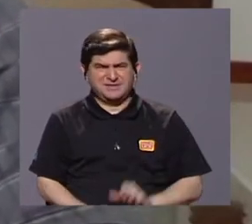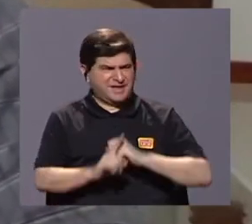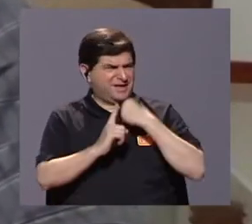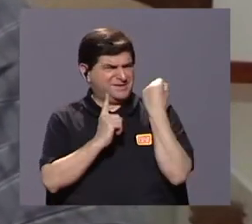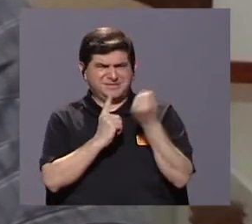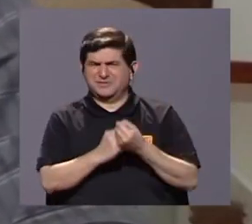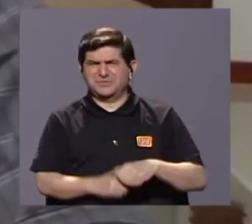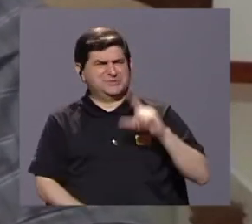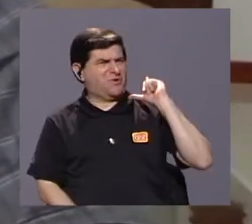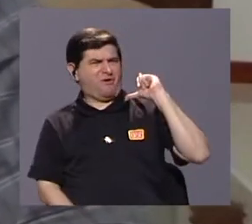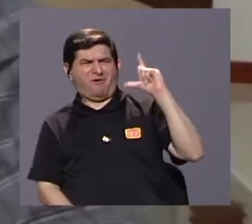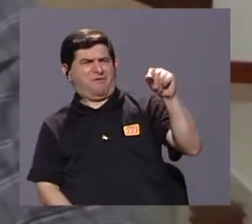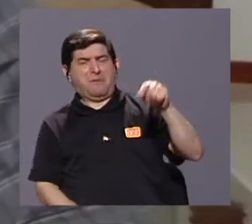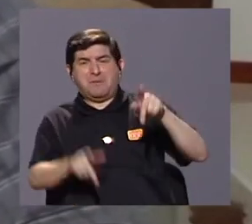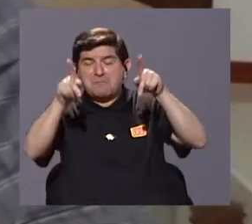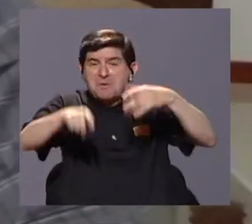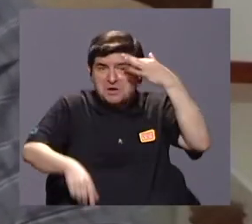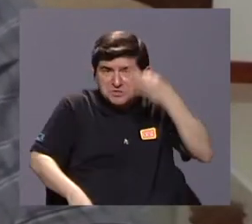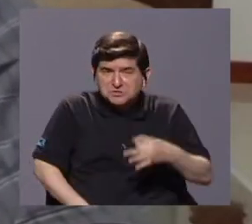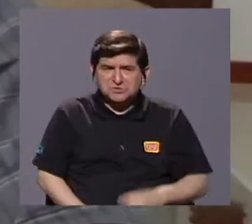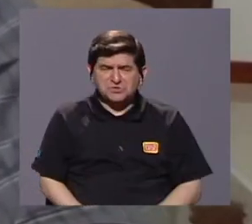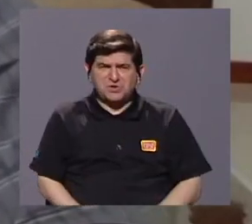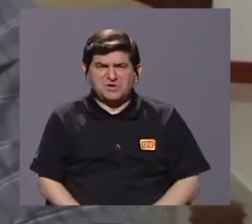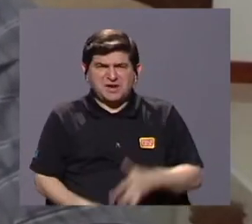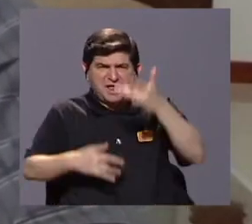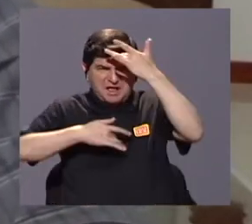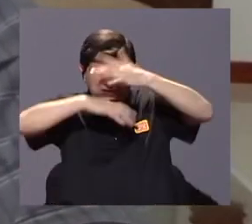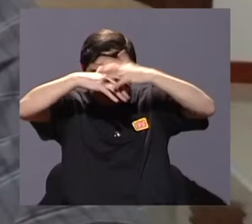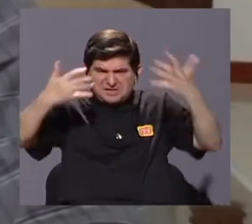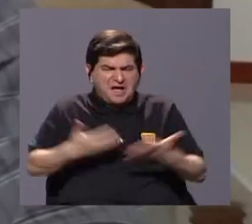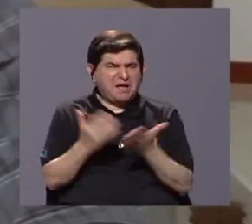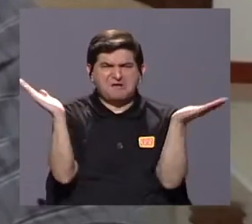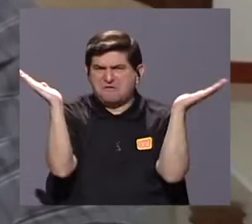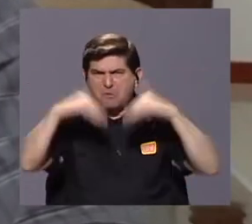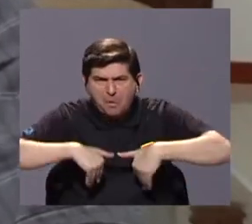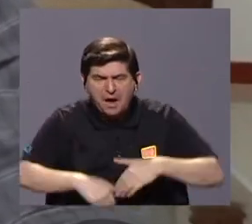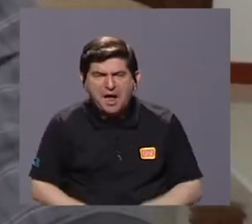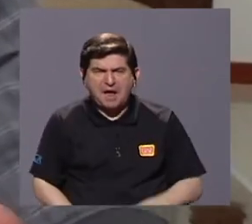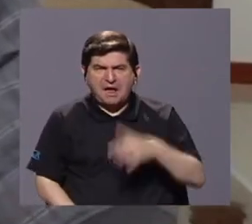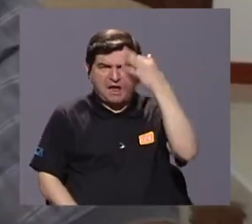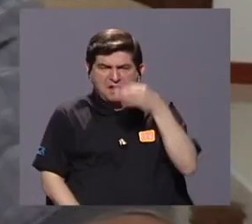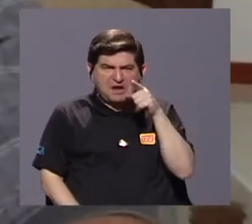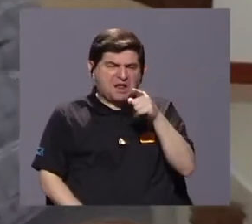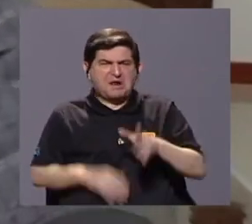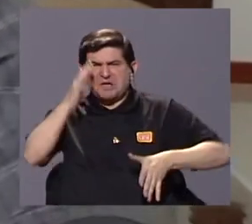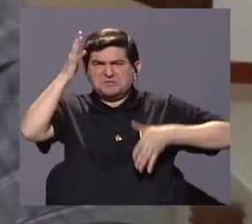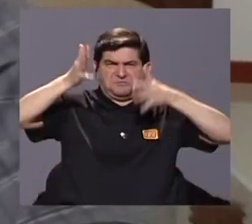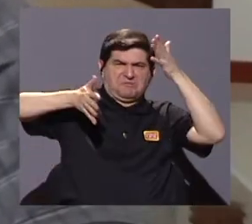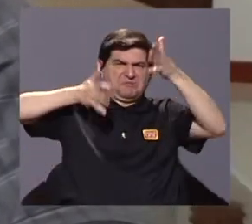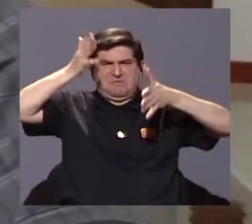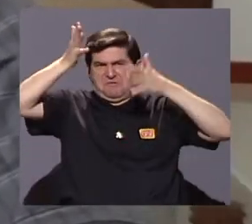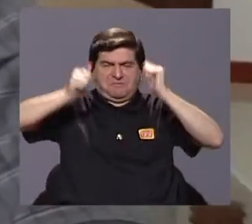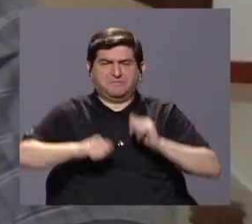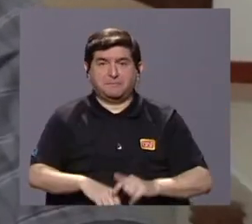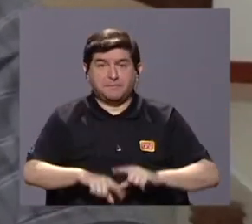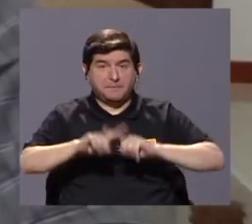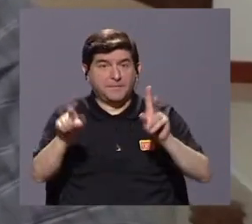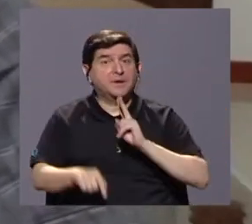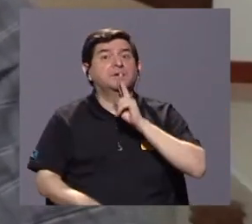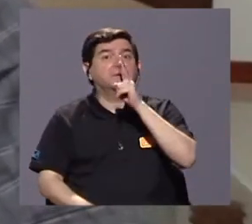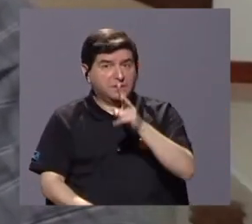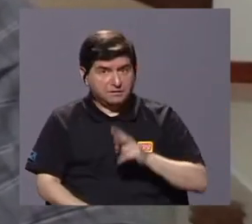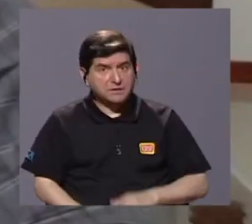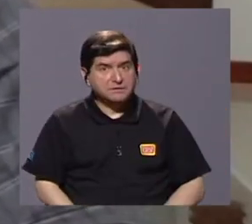eso. Hay gente que cree que la pandemia no existe, hay gente que cree que esto es un invento, cuando en realidad